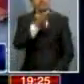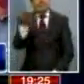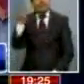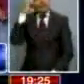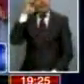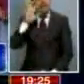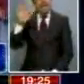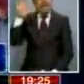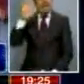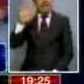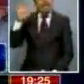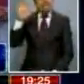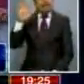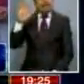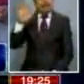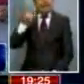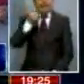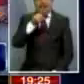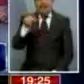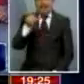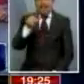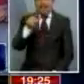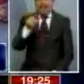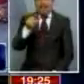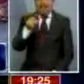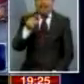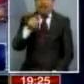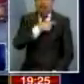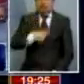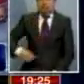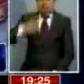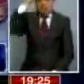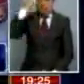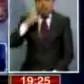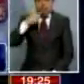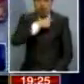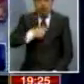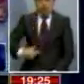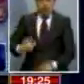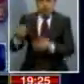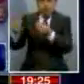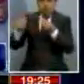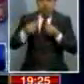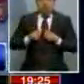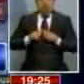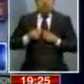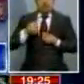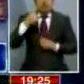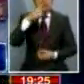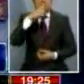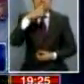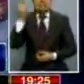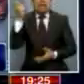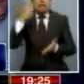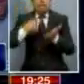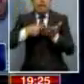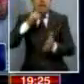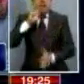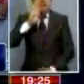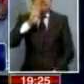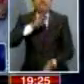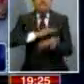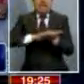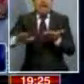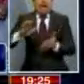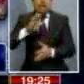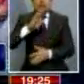Imagínense que cuando él recibió el gobierno, habían solamente 100.000 becas en todo Chile